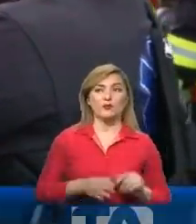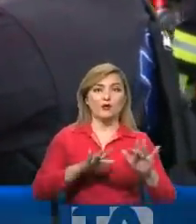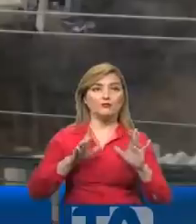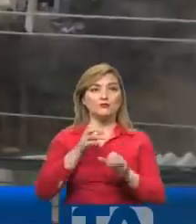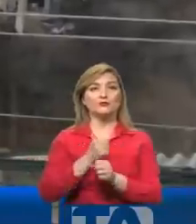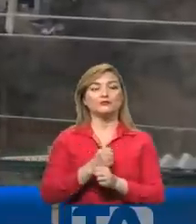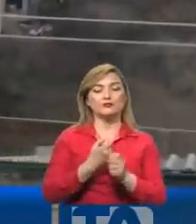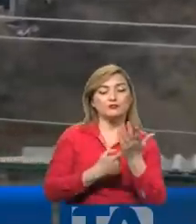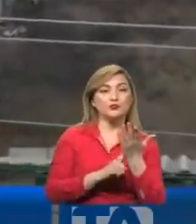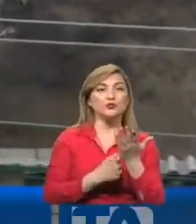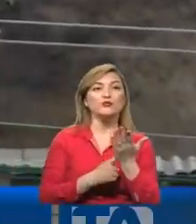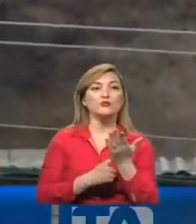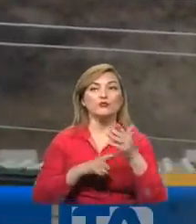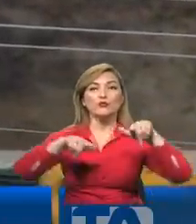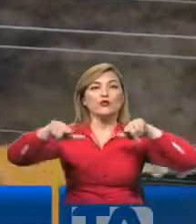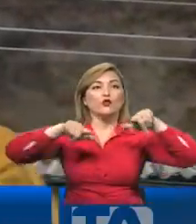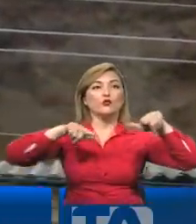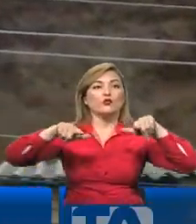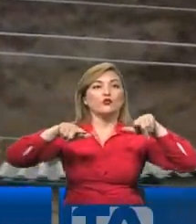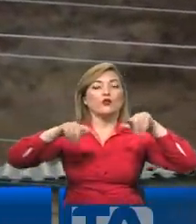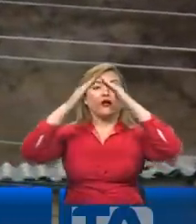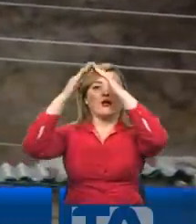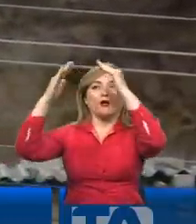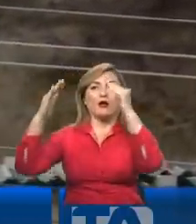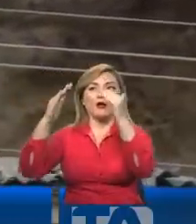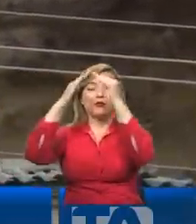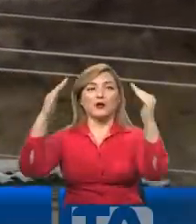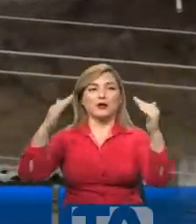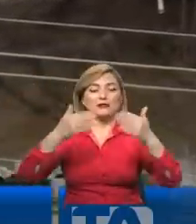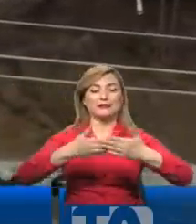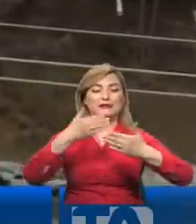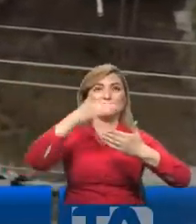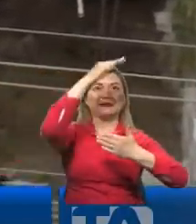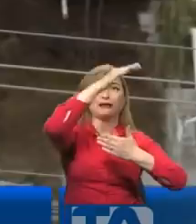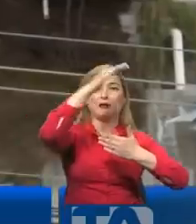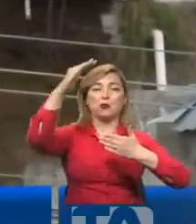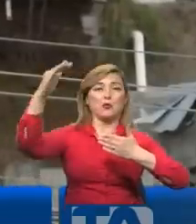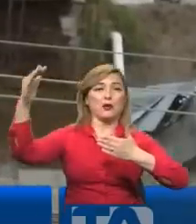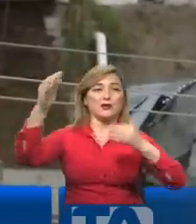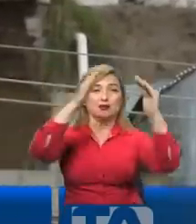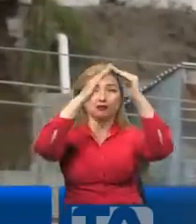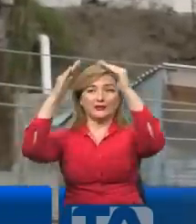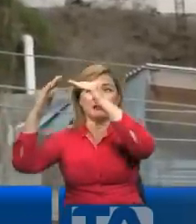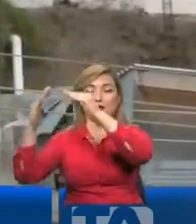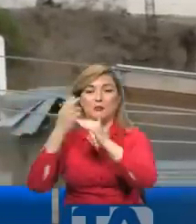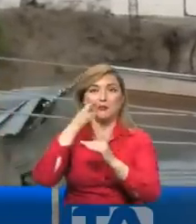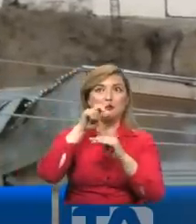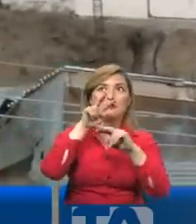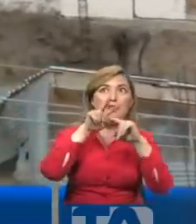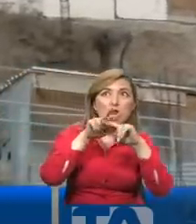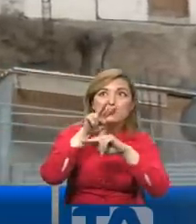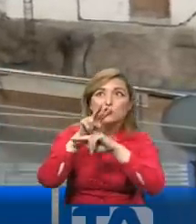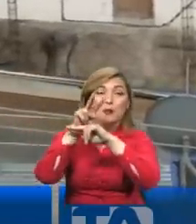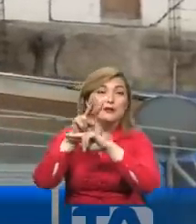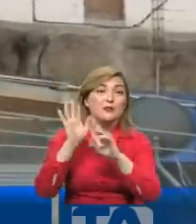Seguridad empezó un análisis de la ubicación de los domicilios que se encuentran sobre este espacio para descartar cualquier tipo de riesgo. De la